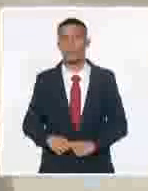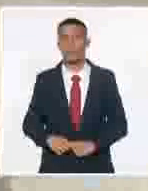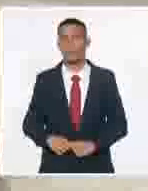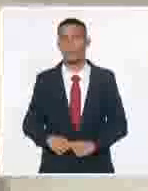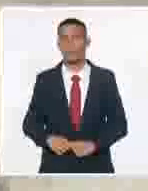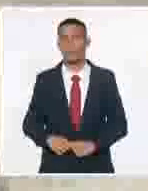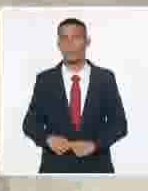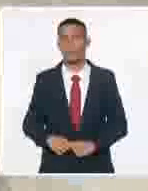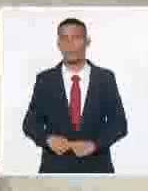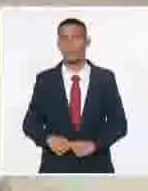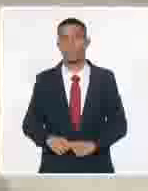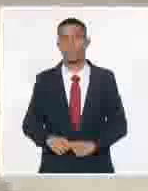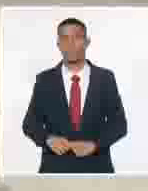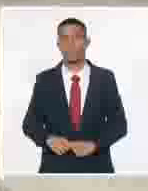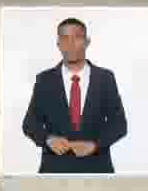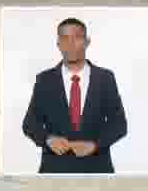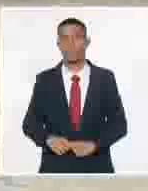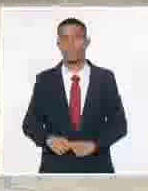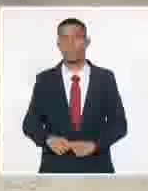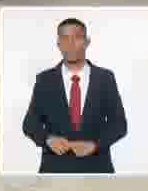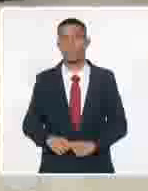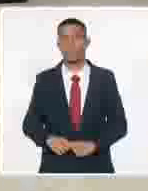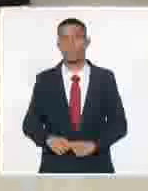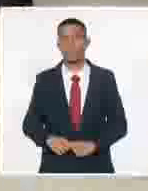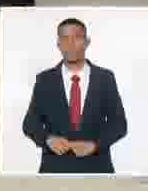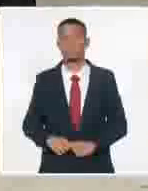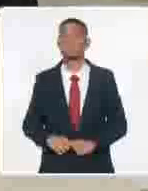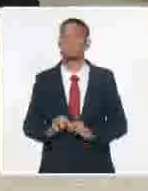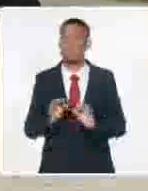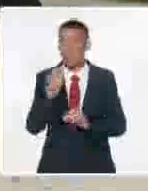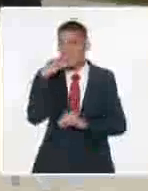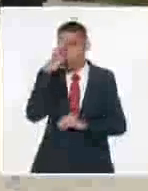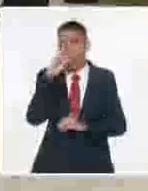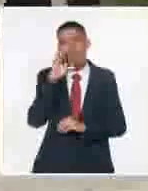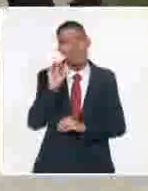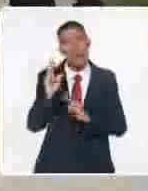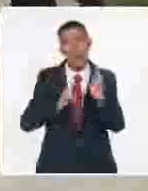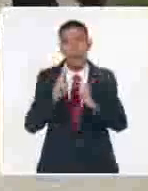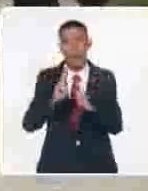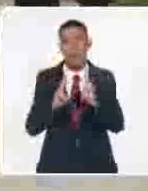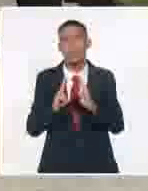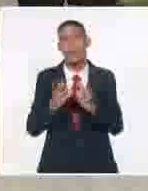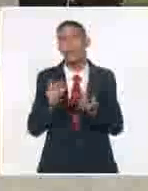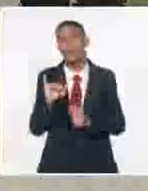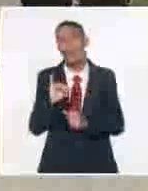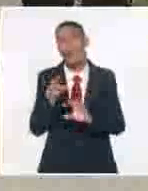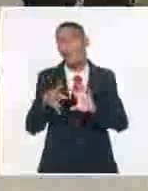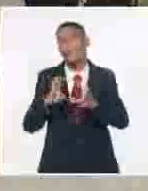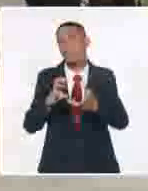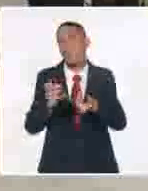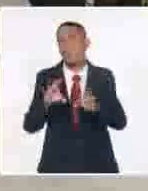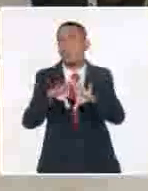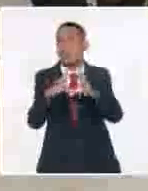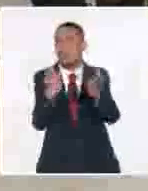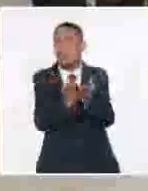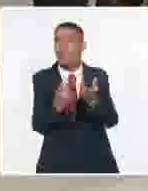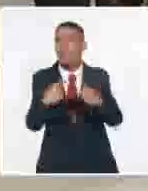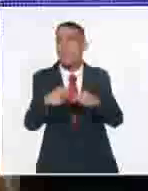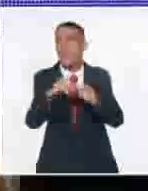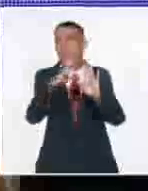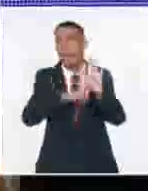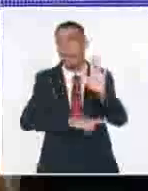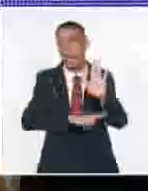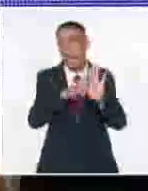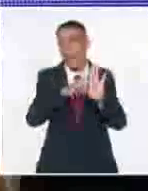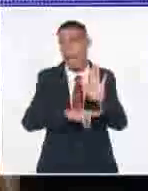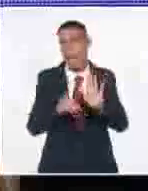construir un mundo sujeto a reglas, y pregunta: ¿cuáles han de ser esas reglas